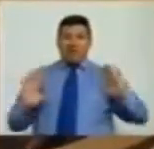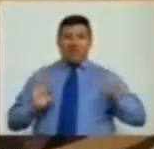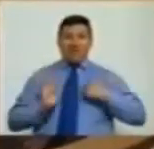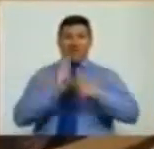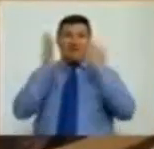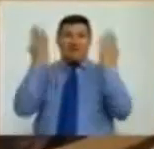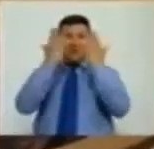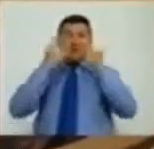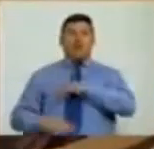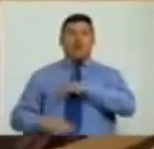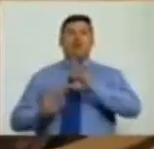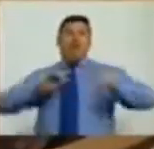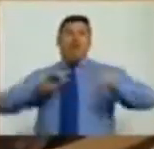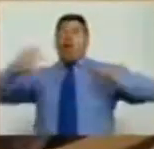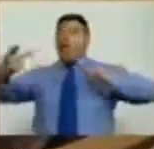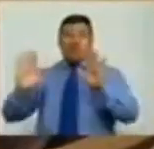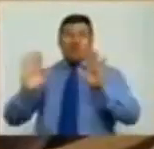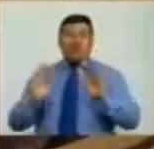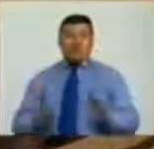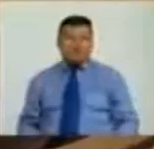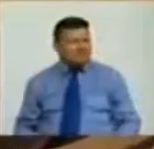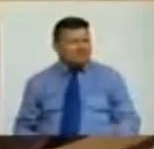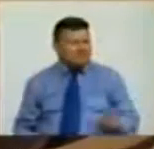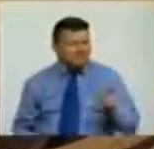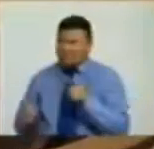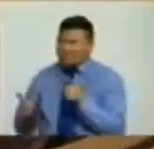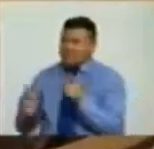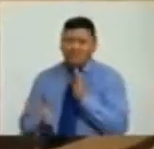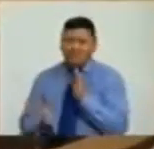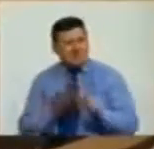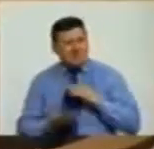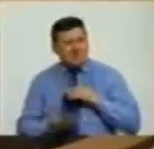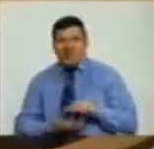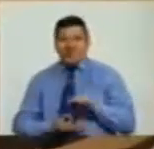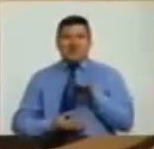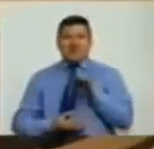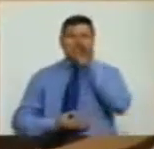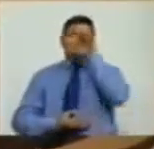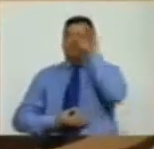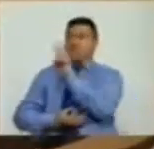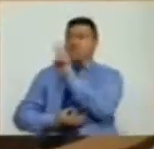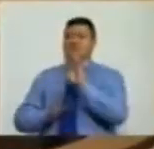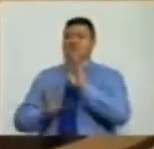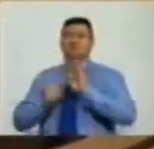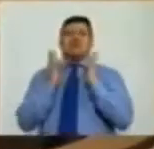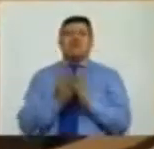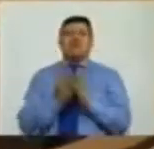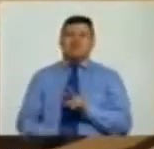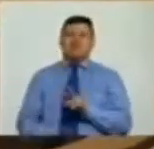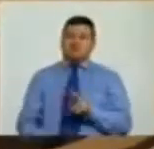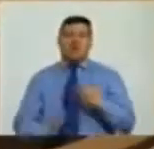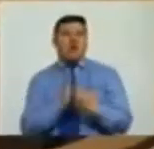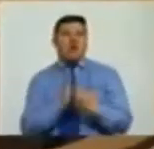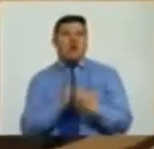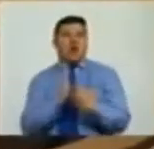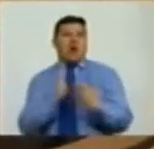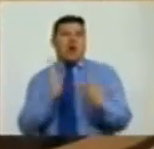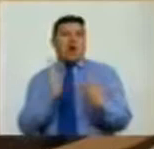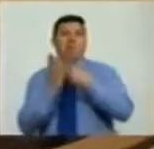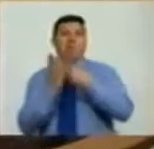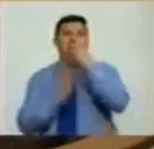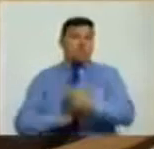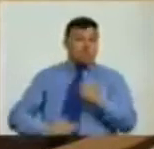Tan ha calado en el alma de los senadores nuestra argumentación contra este